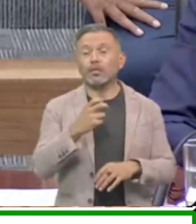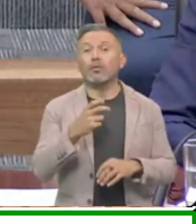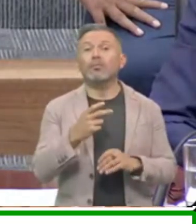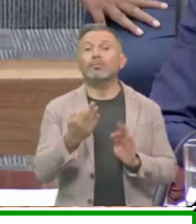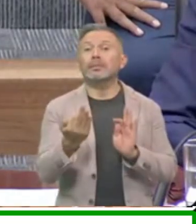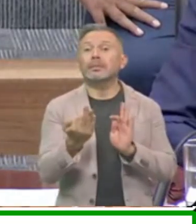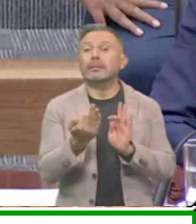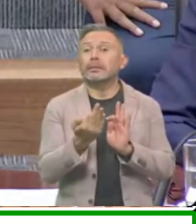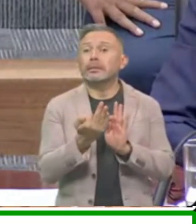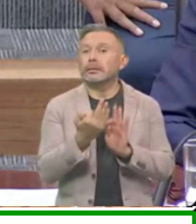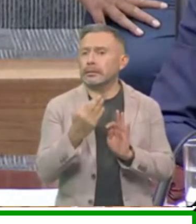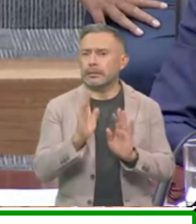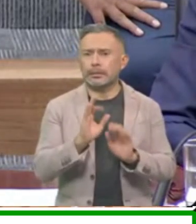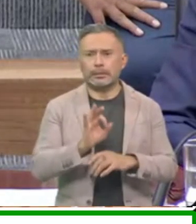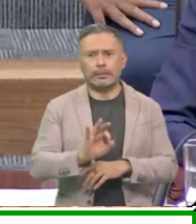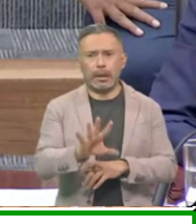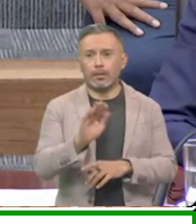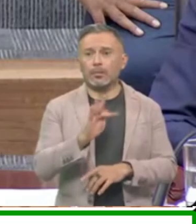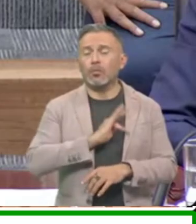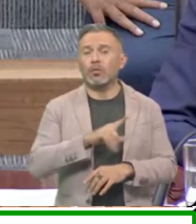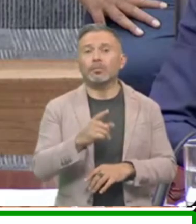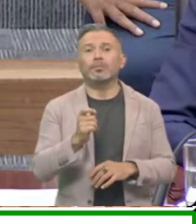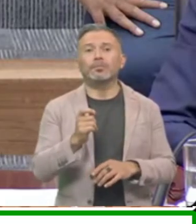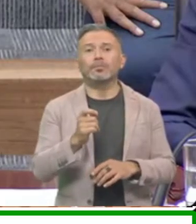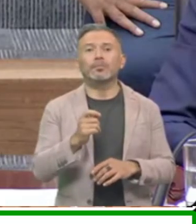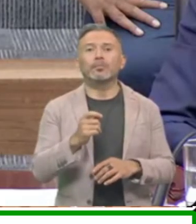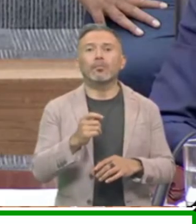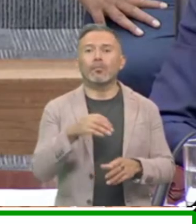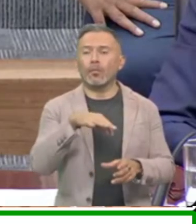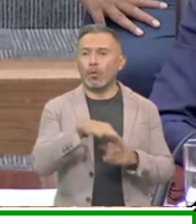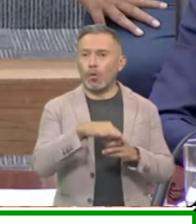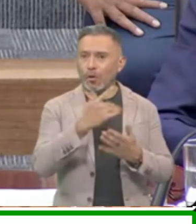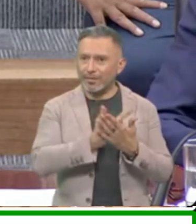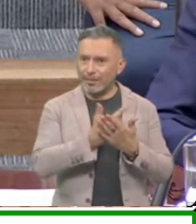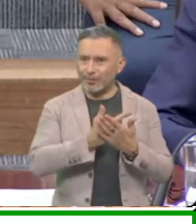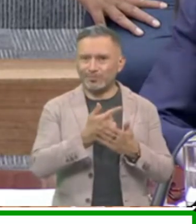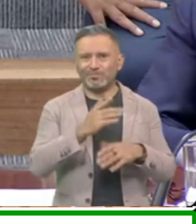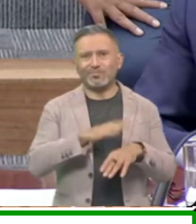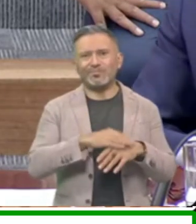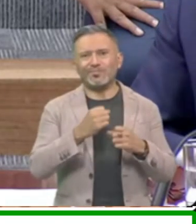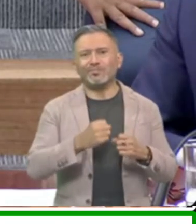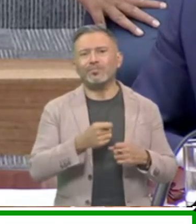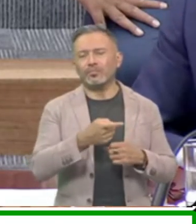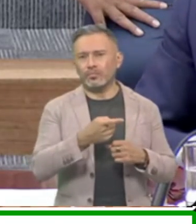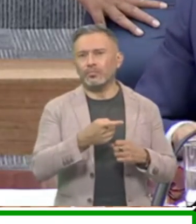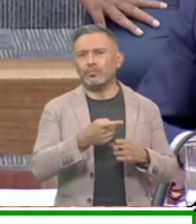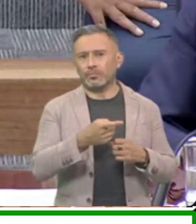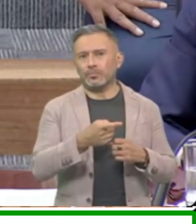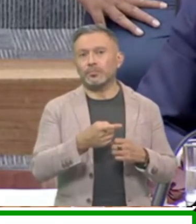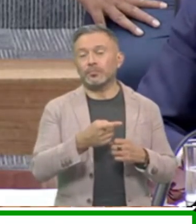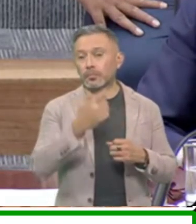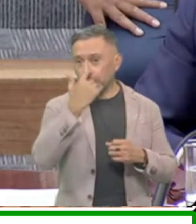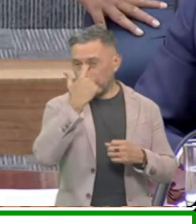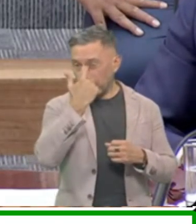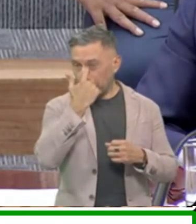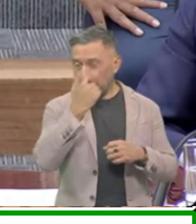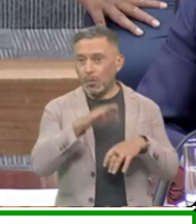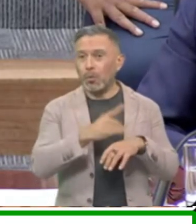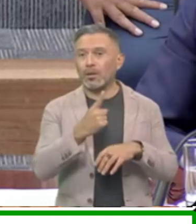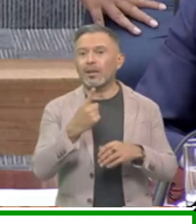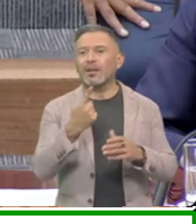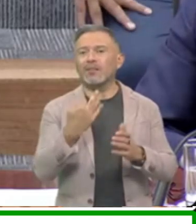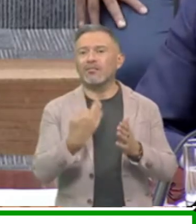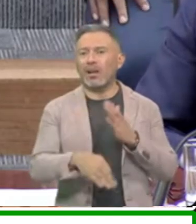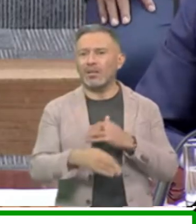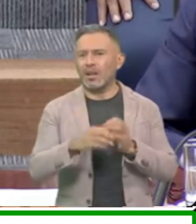como dijimos, lo que hacen los conteos esencialmente es generar la certeza y alargar las distancias, porque faltaba, por ejemplo, el caso